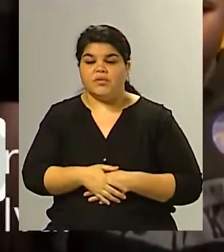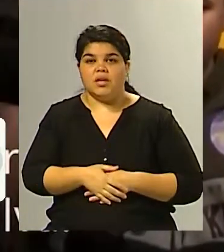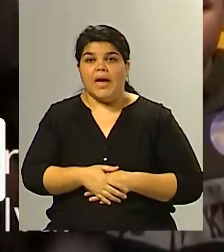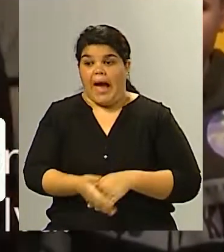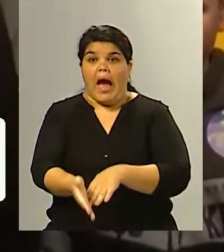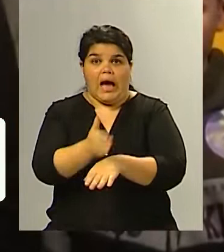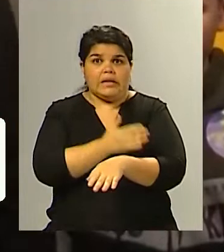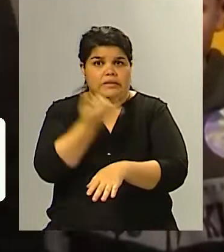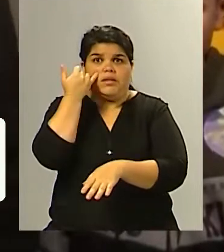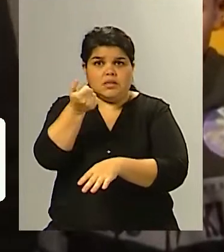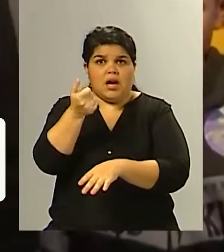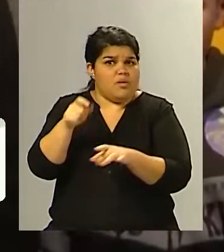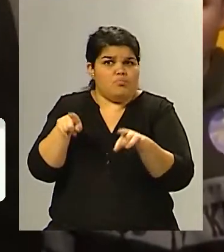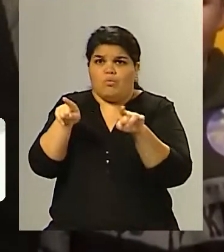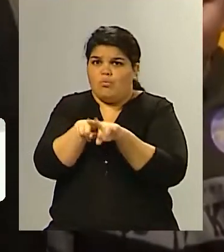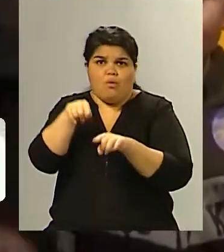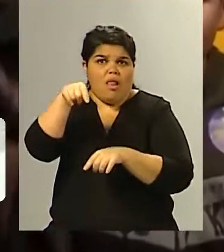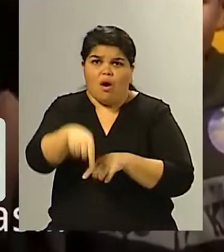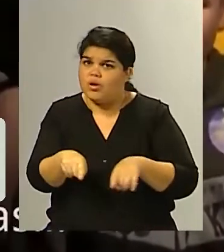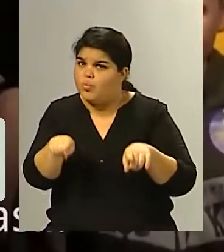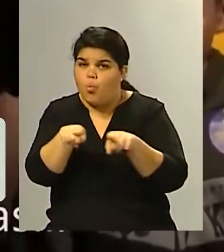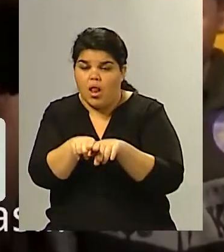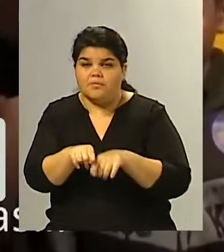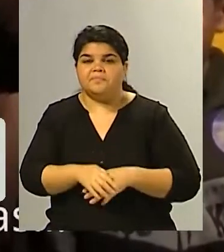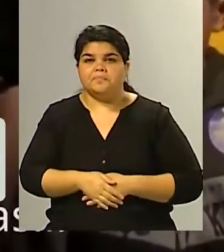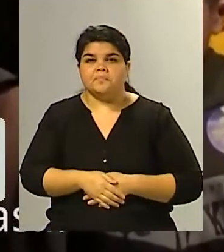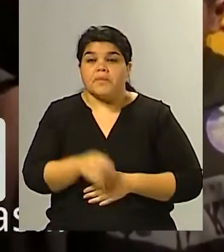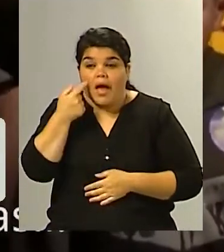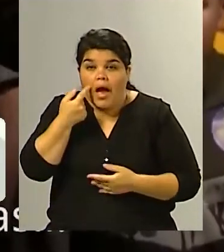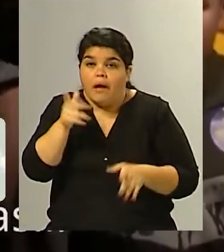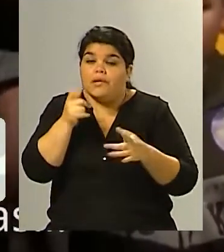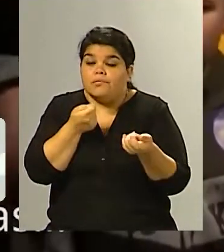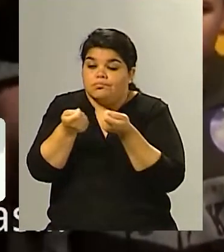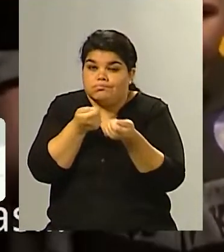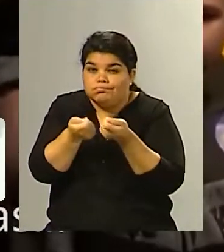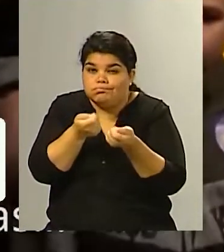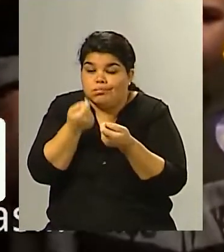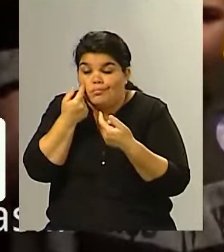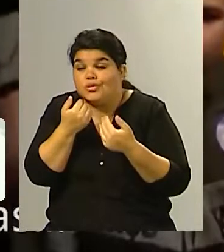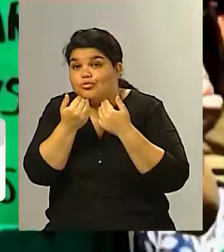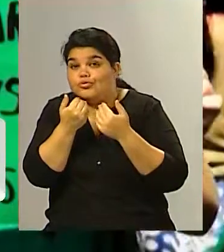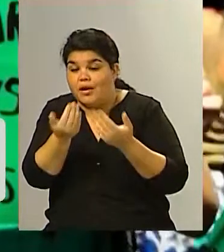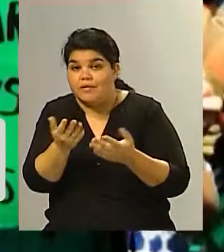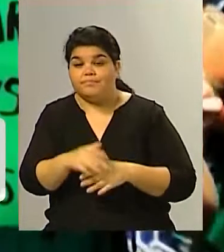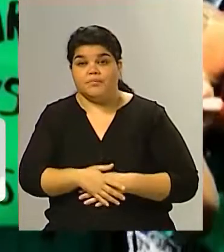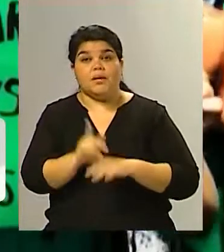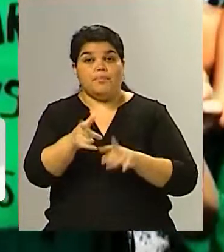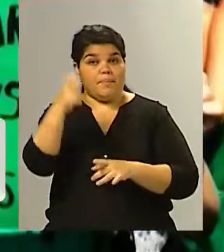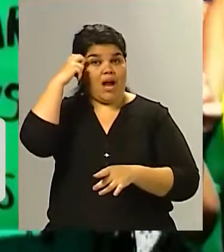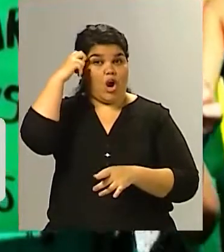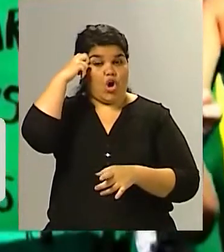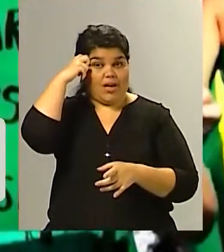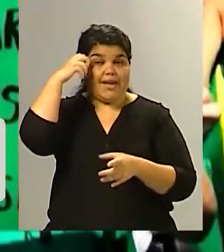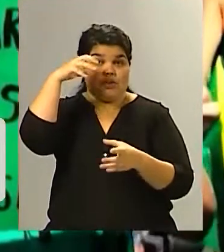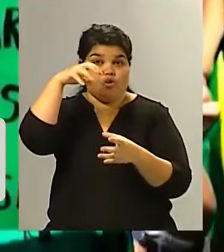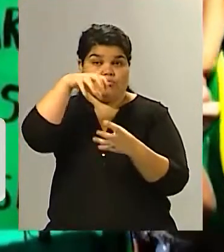ser esa negociación, que no solamente va a involucrar al Congreso y con un centro que va a estar más corrido a